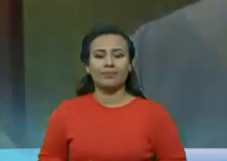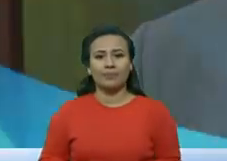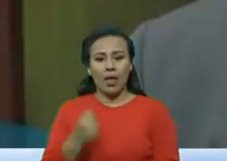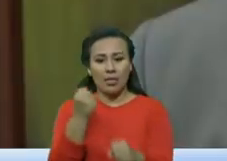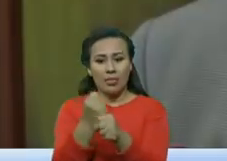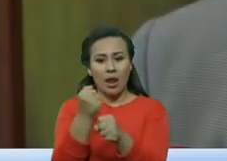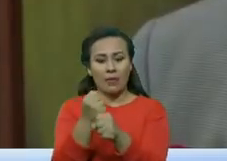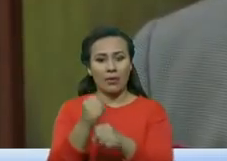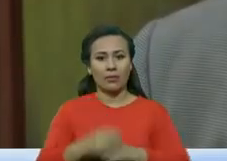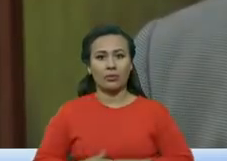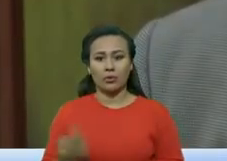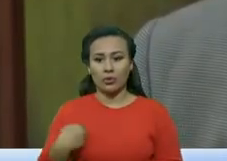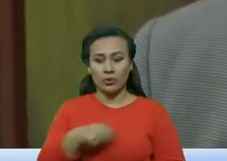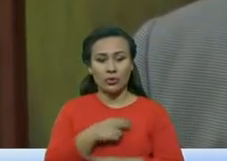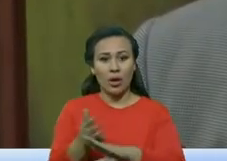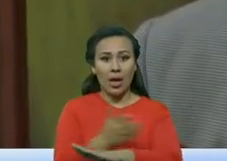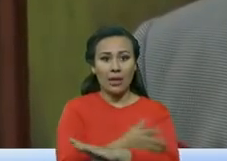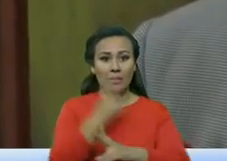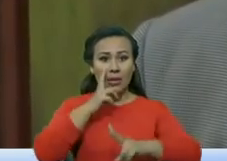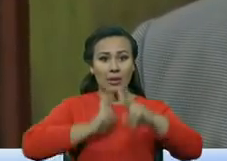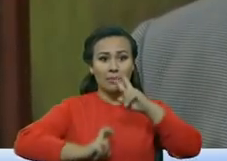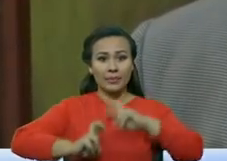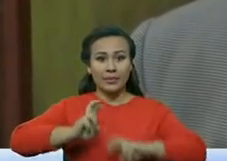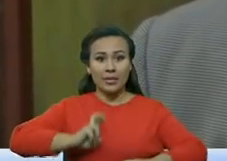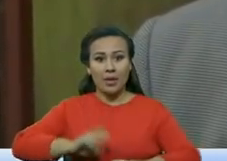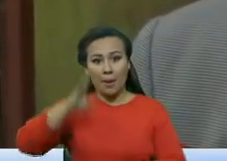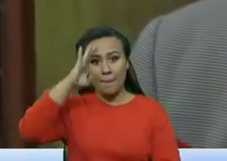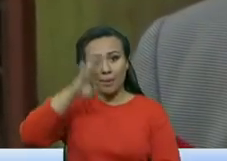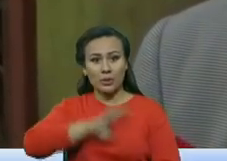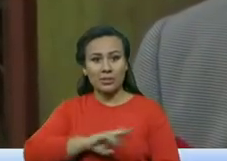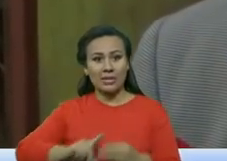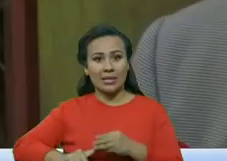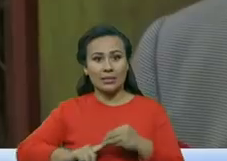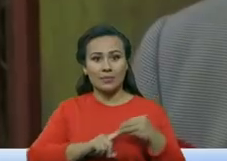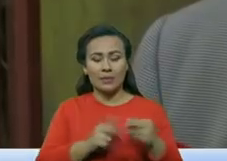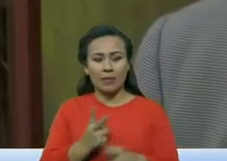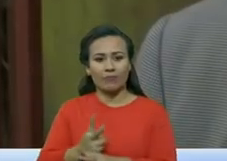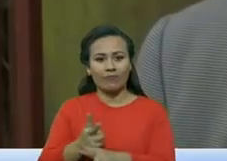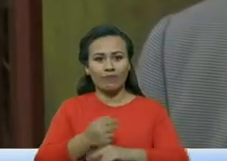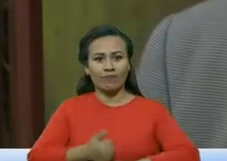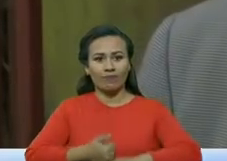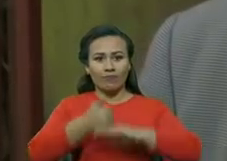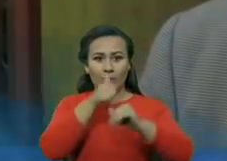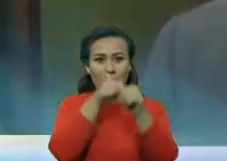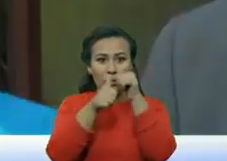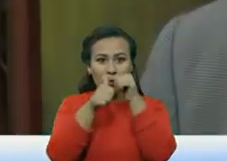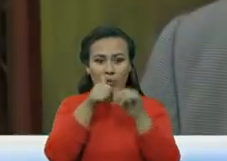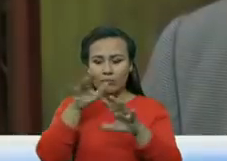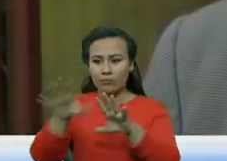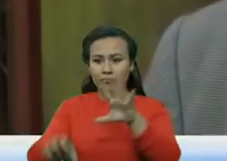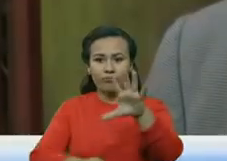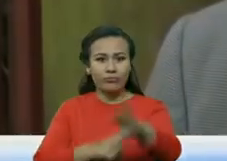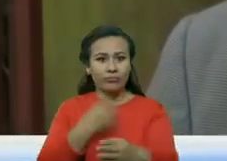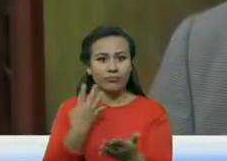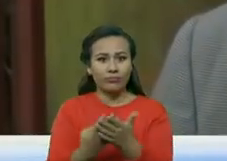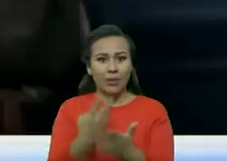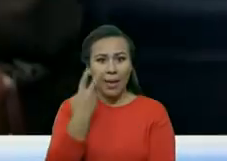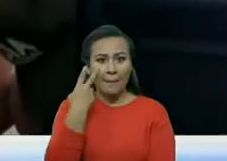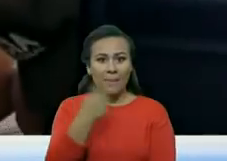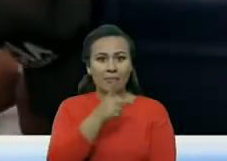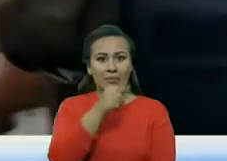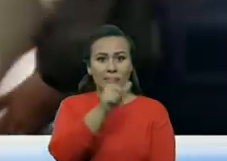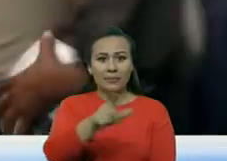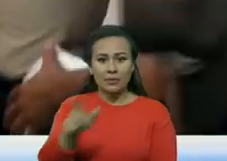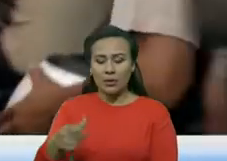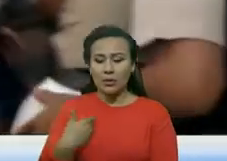trabajo que se realizó por parte de agentes de la policía antinarcótico concretamente. Hicieron un trabajo de campo, se verificó información que fue brindada